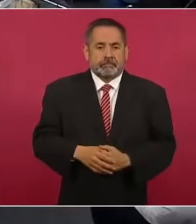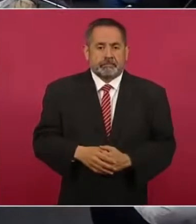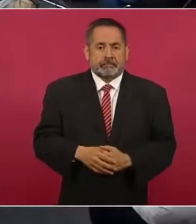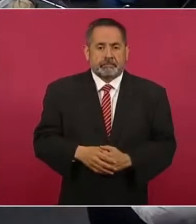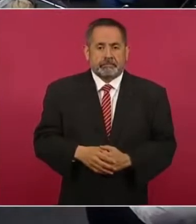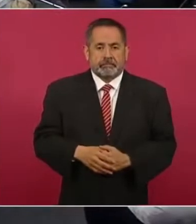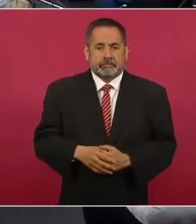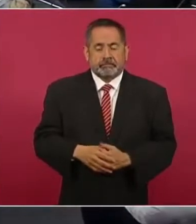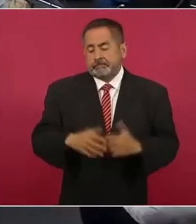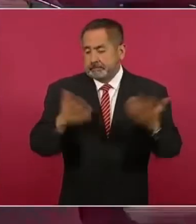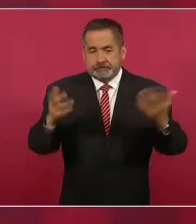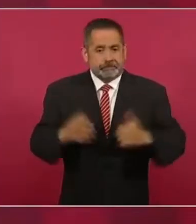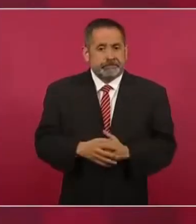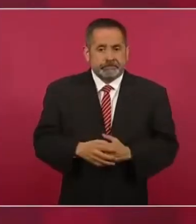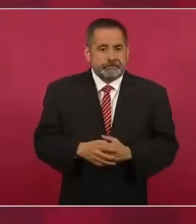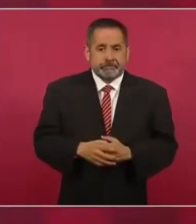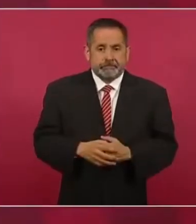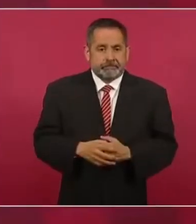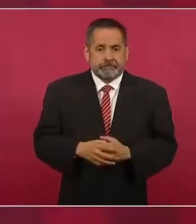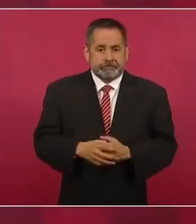Entonces, ni modo,